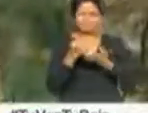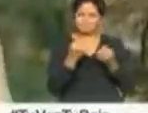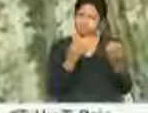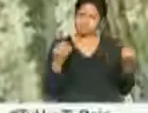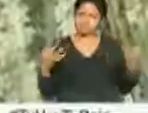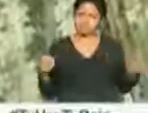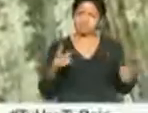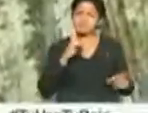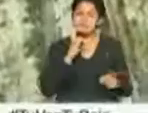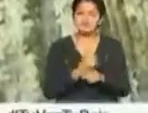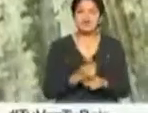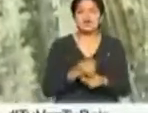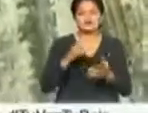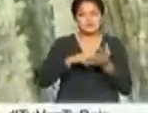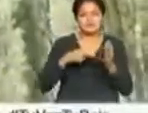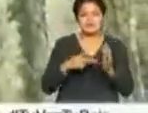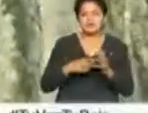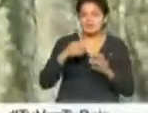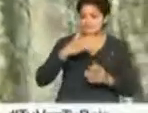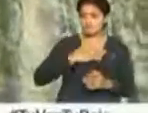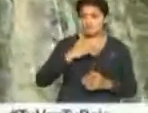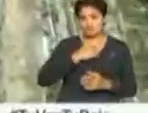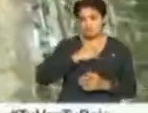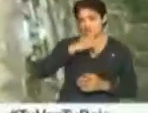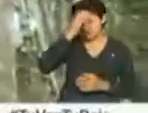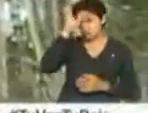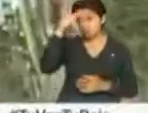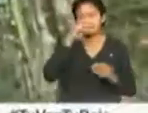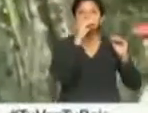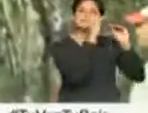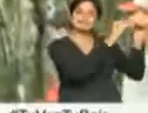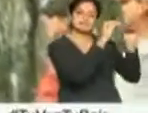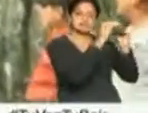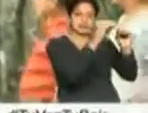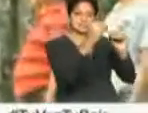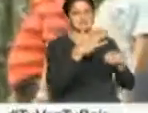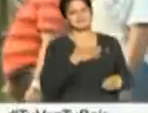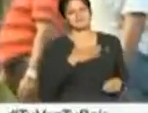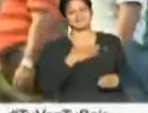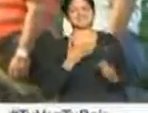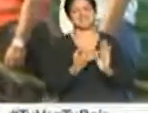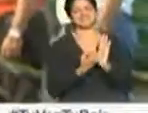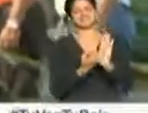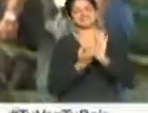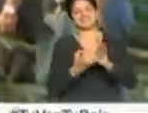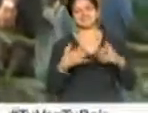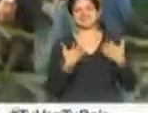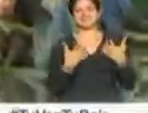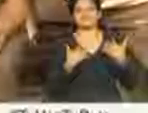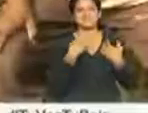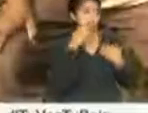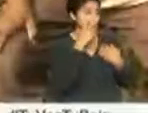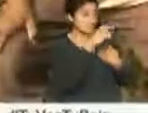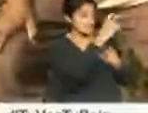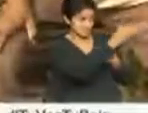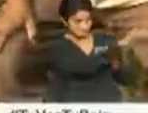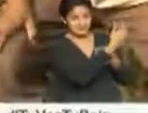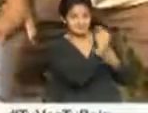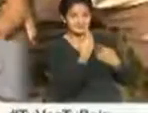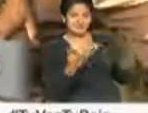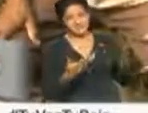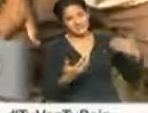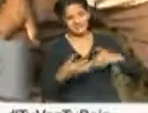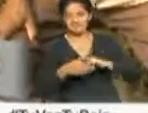nosotros rescatamos nuestra cultura y también vuelta enseñamos a los turistas. El Ministerio